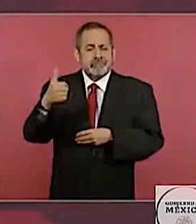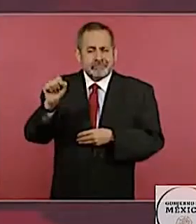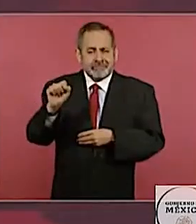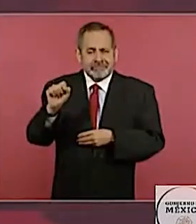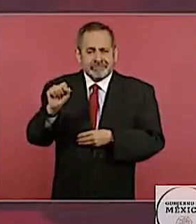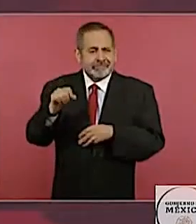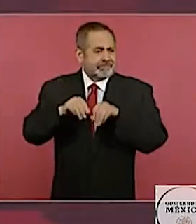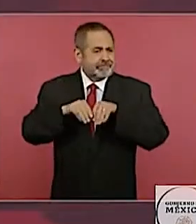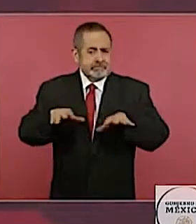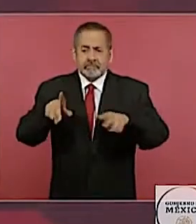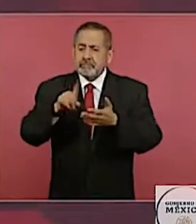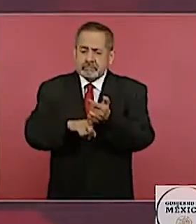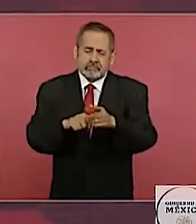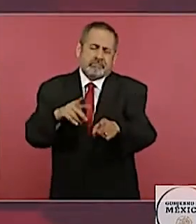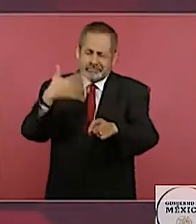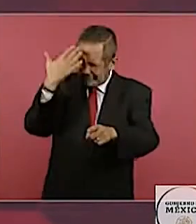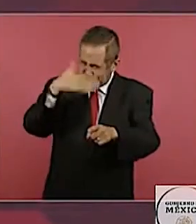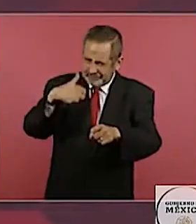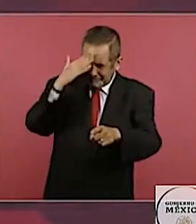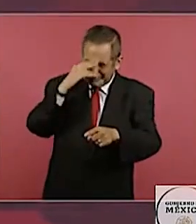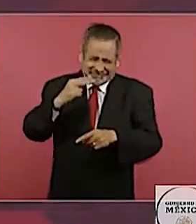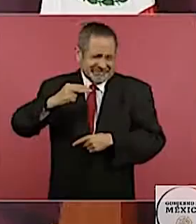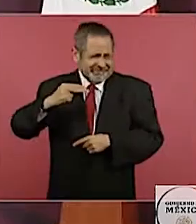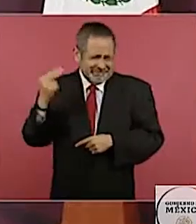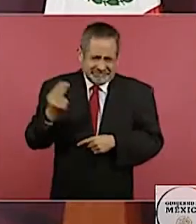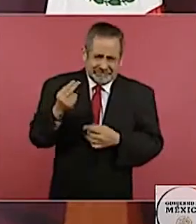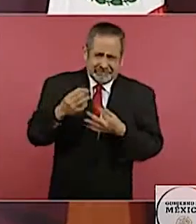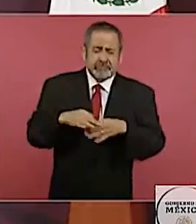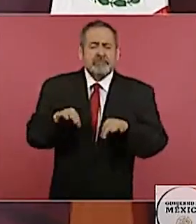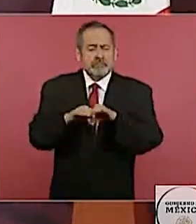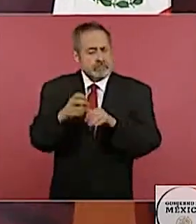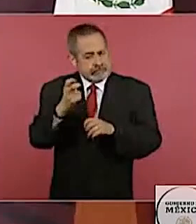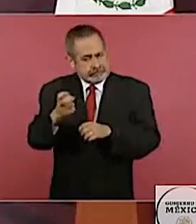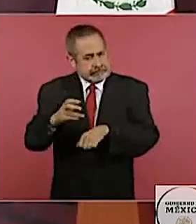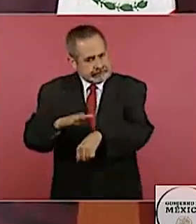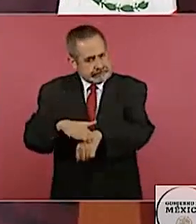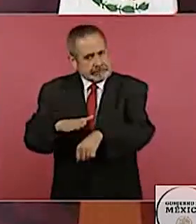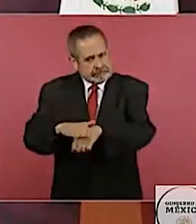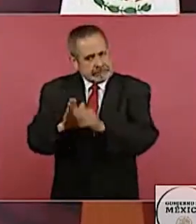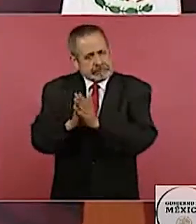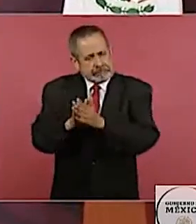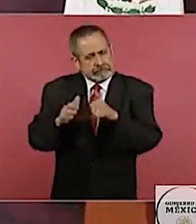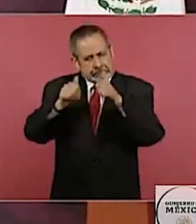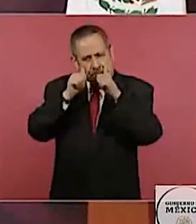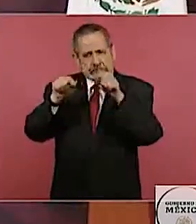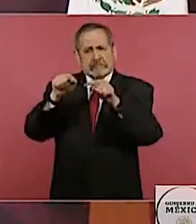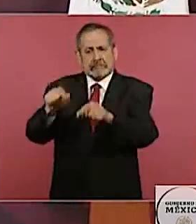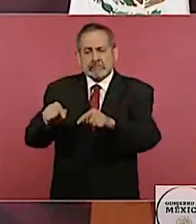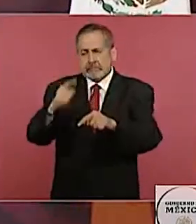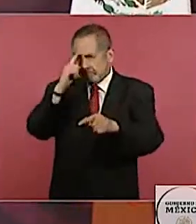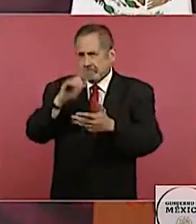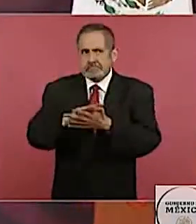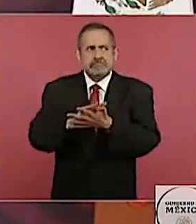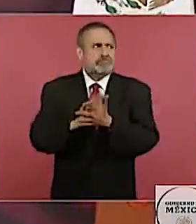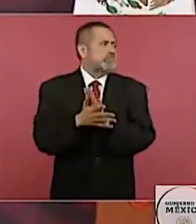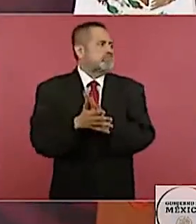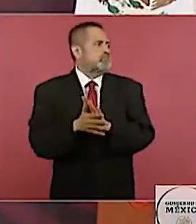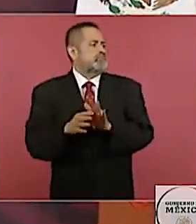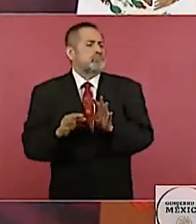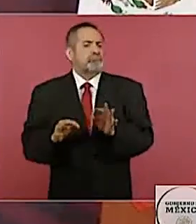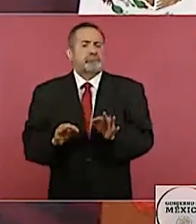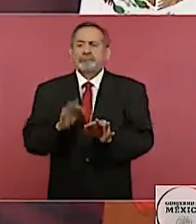todo lo que ya ustedes saben que es básico para lograr la normalidad en